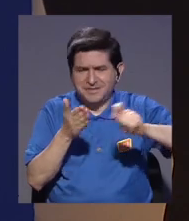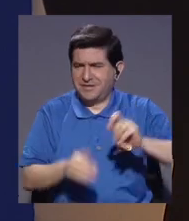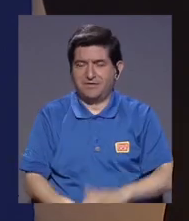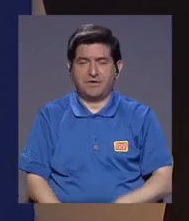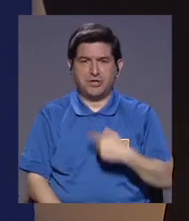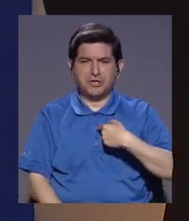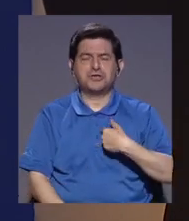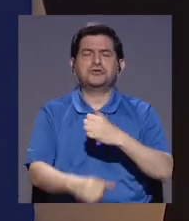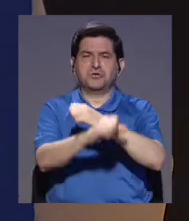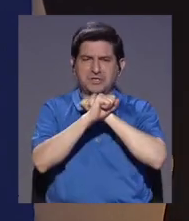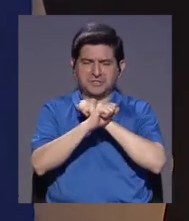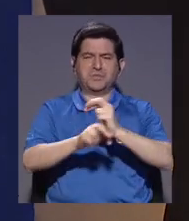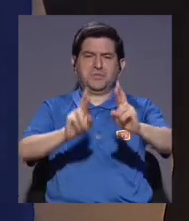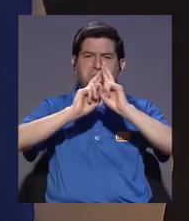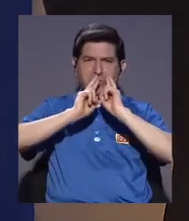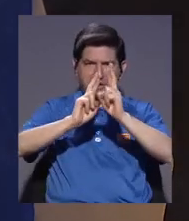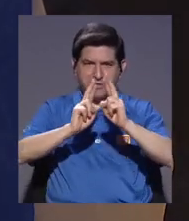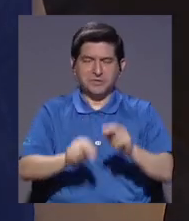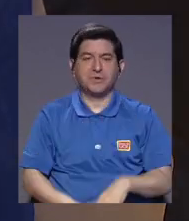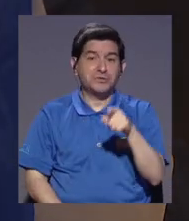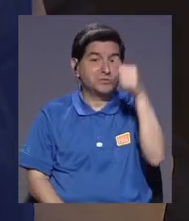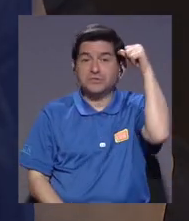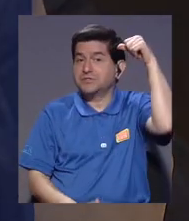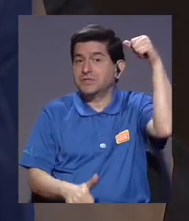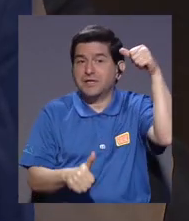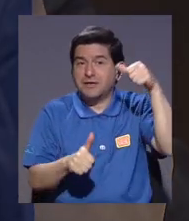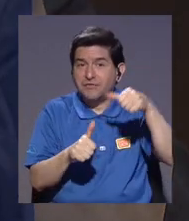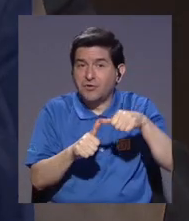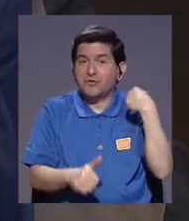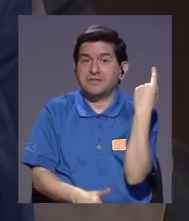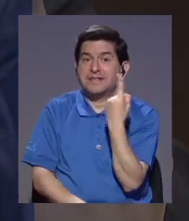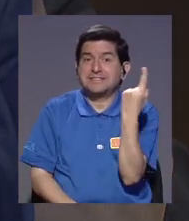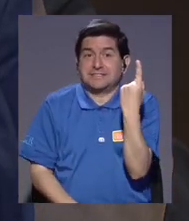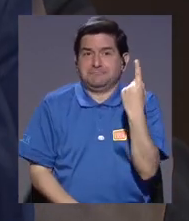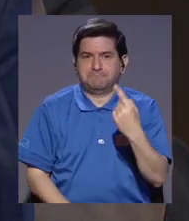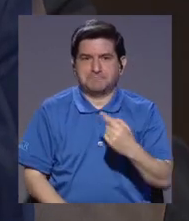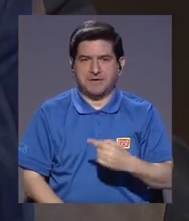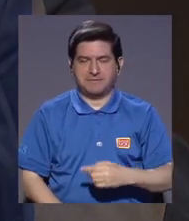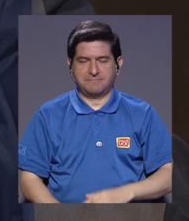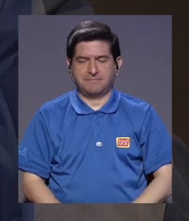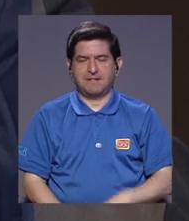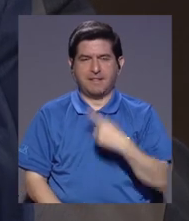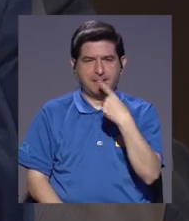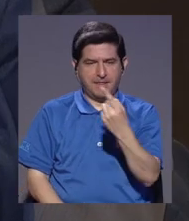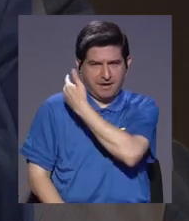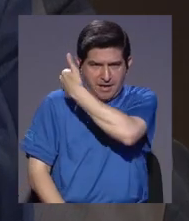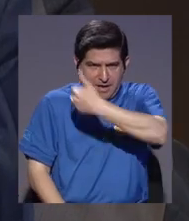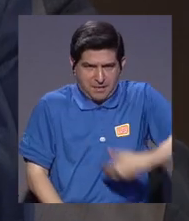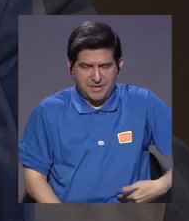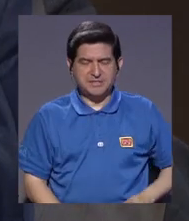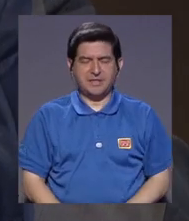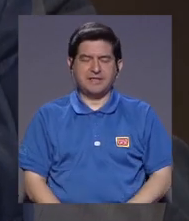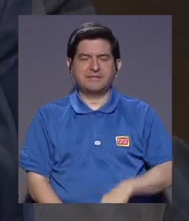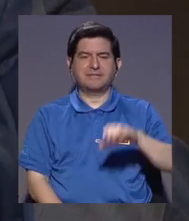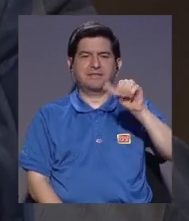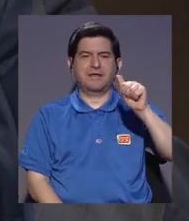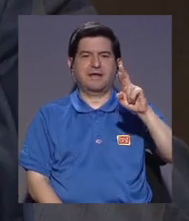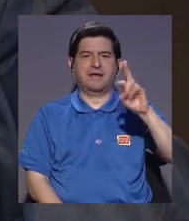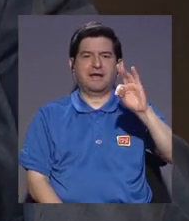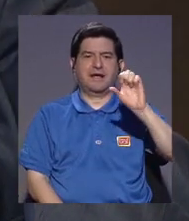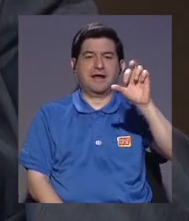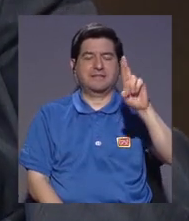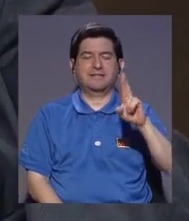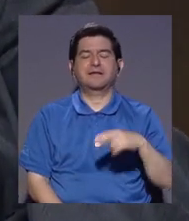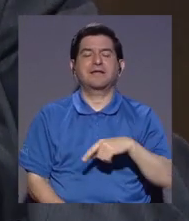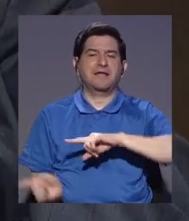yo le garantizo que la respuesta no la va a olvidar de memorable dígale al presidente cárter que se